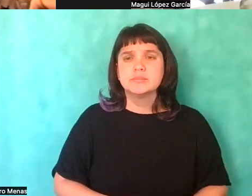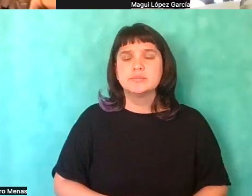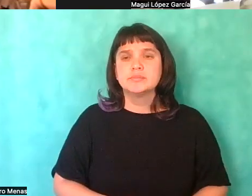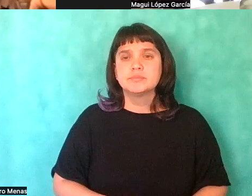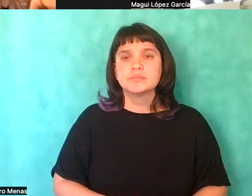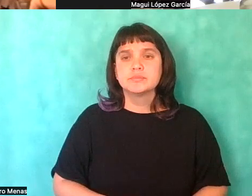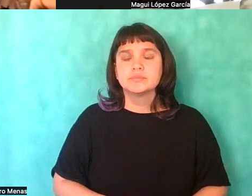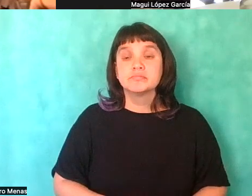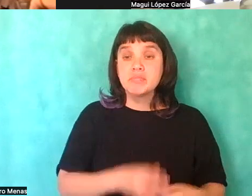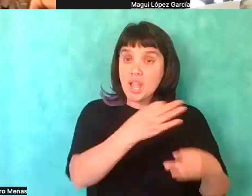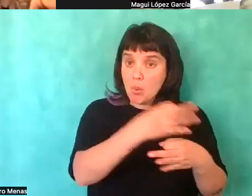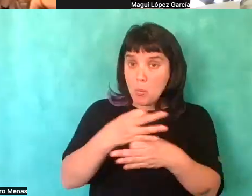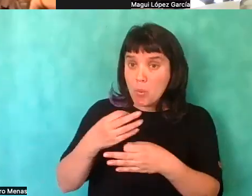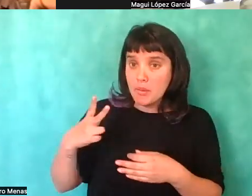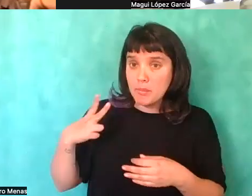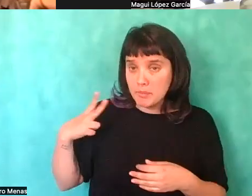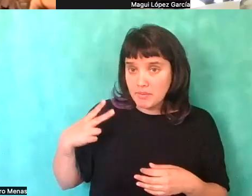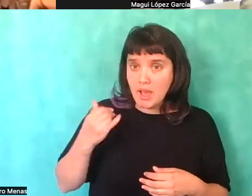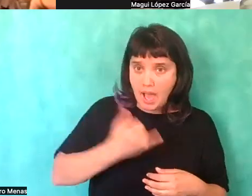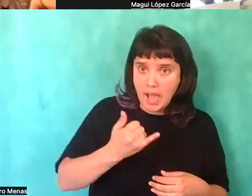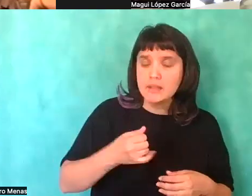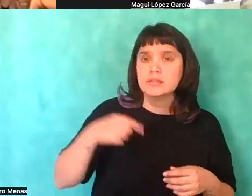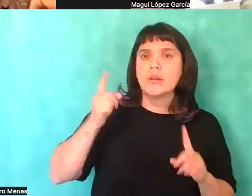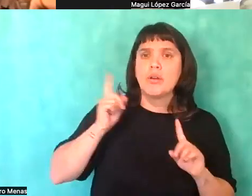escuelas privadas, sí, hay también escuelas oralistas.